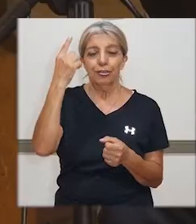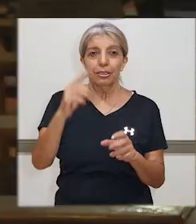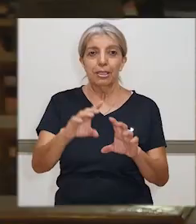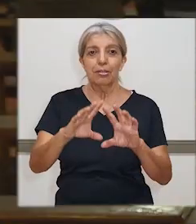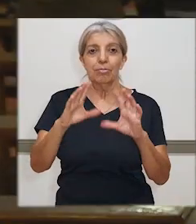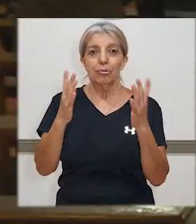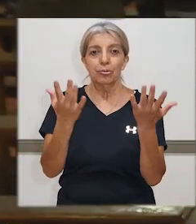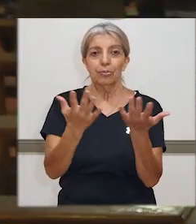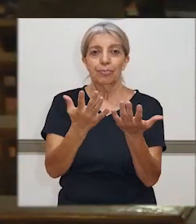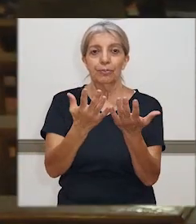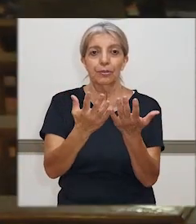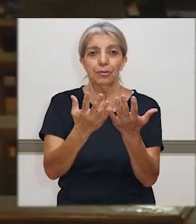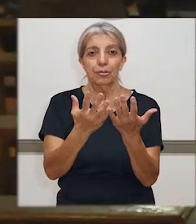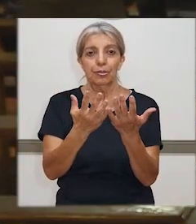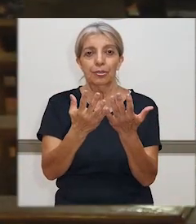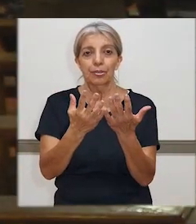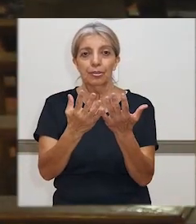Señor, Dios del